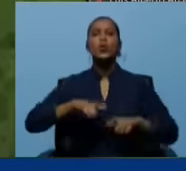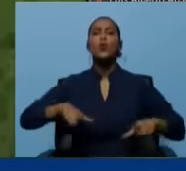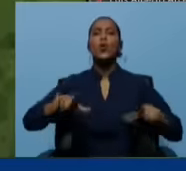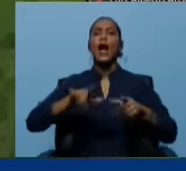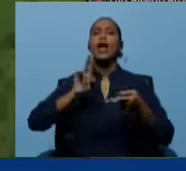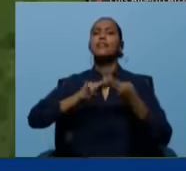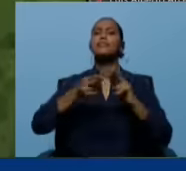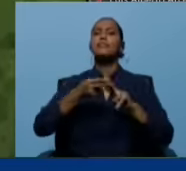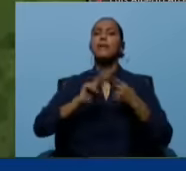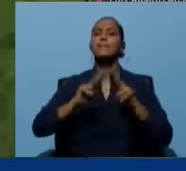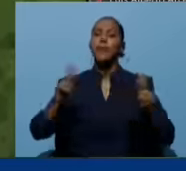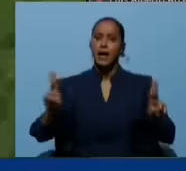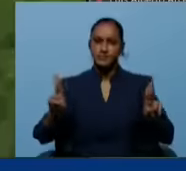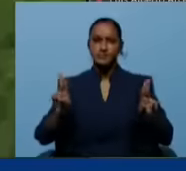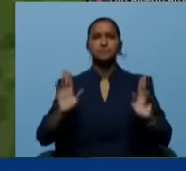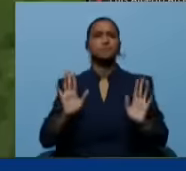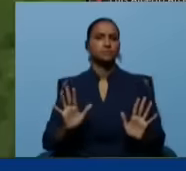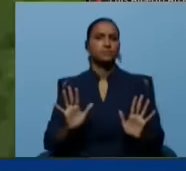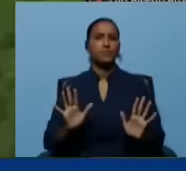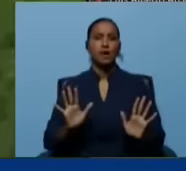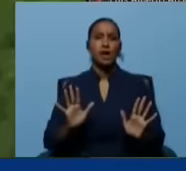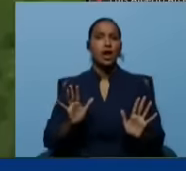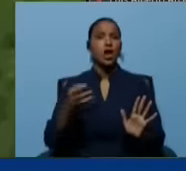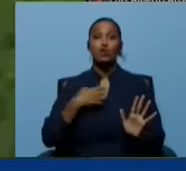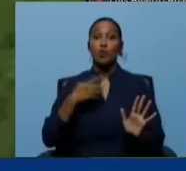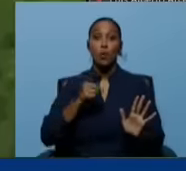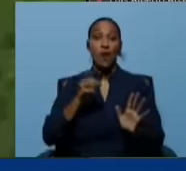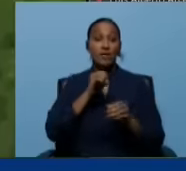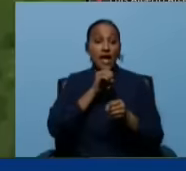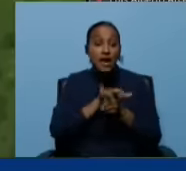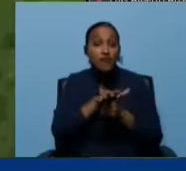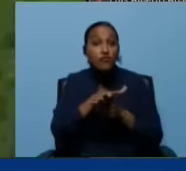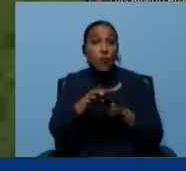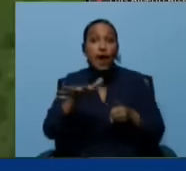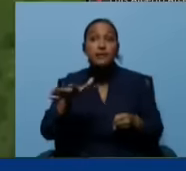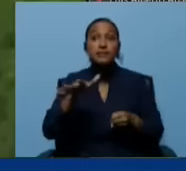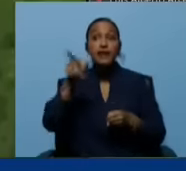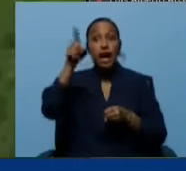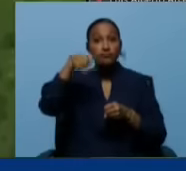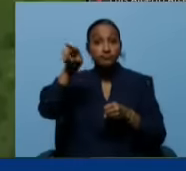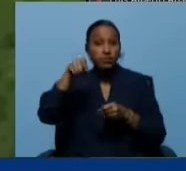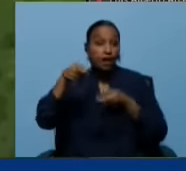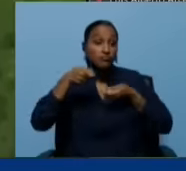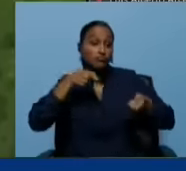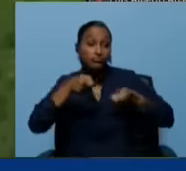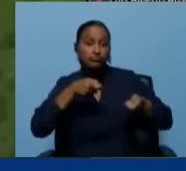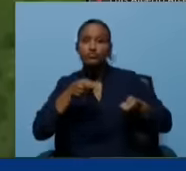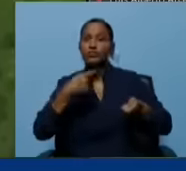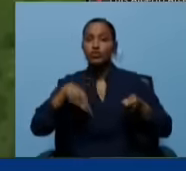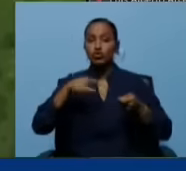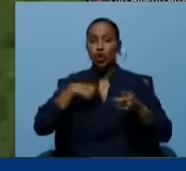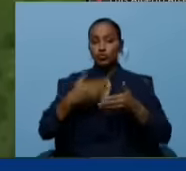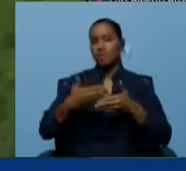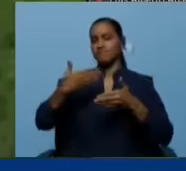o financiada por su hegemonía nos hará retroceder en la responsabilidad de mantener la paz en la